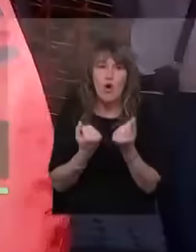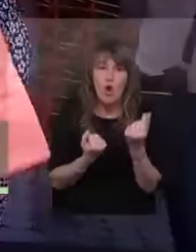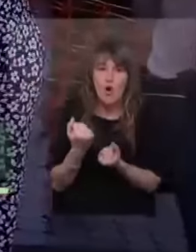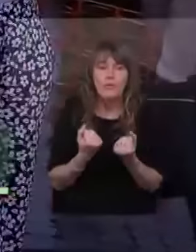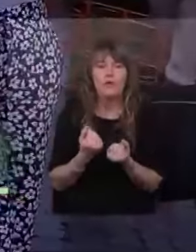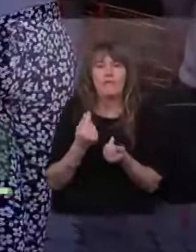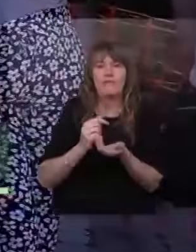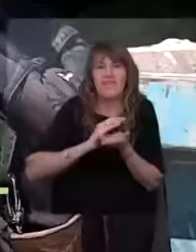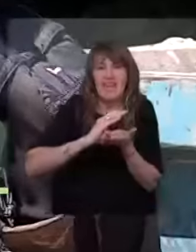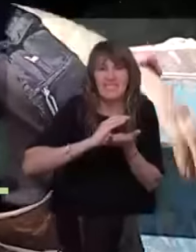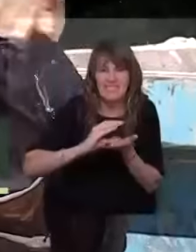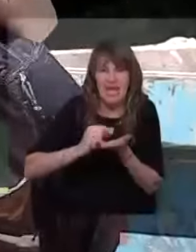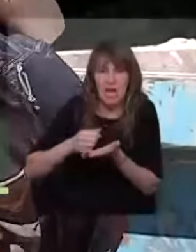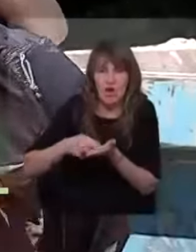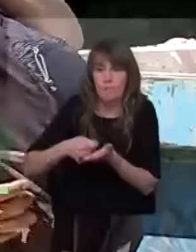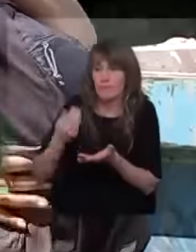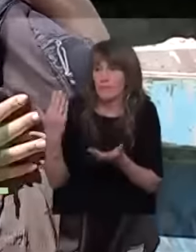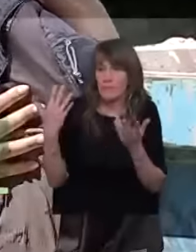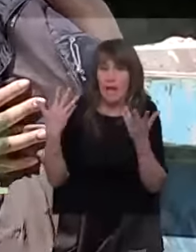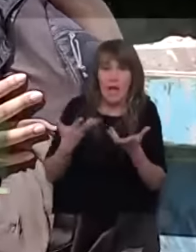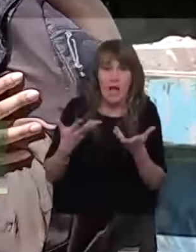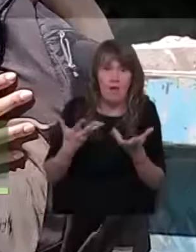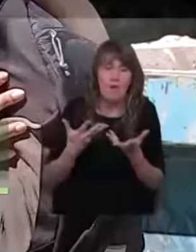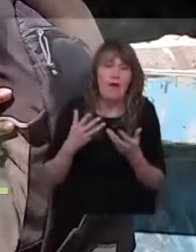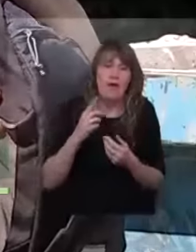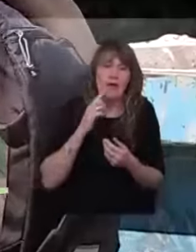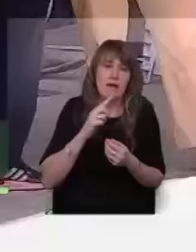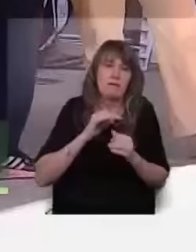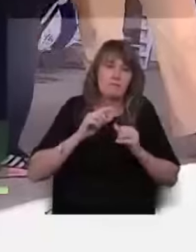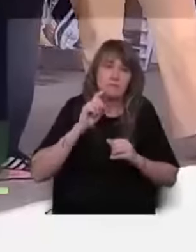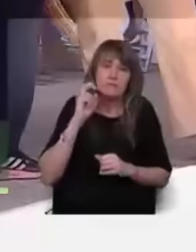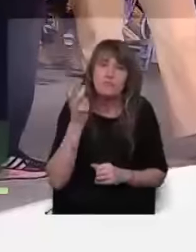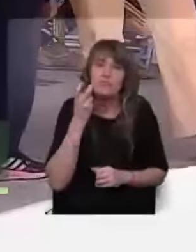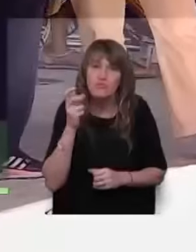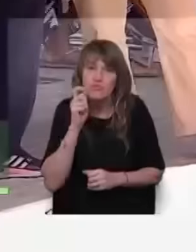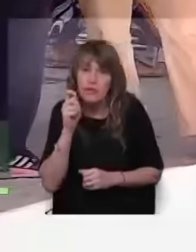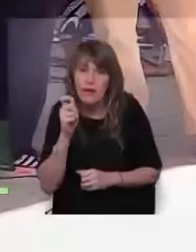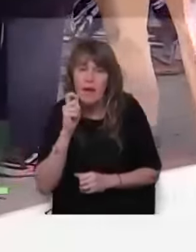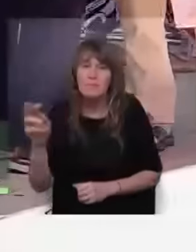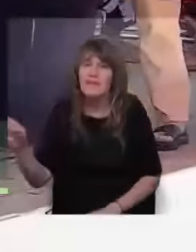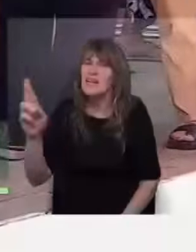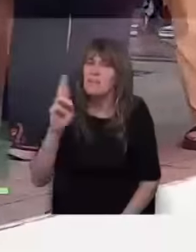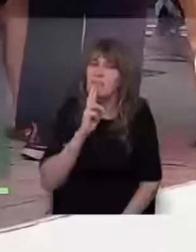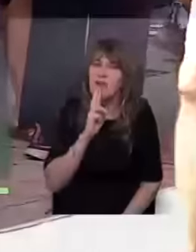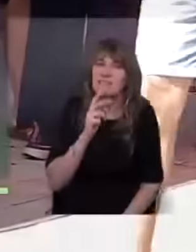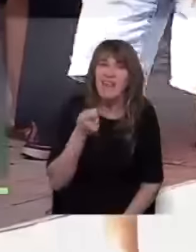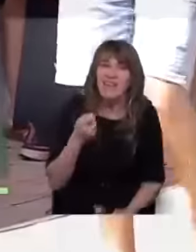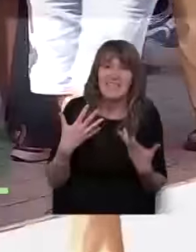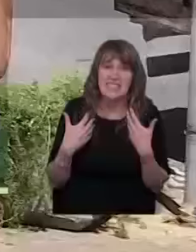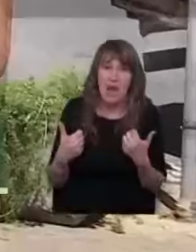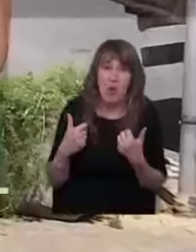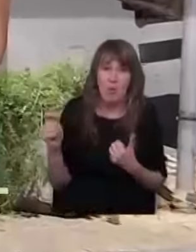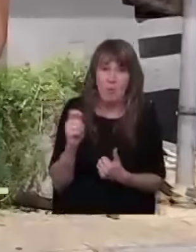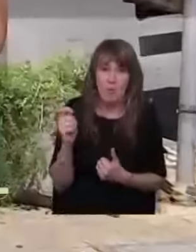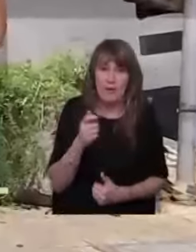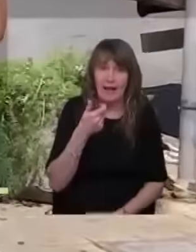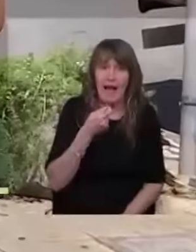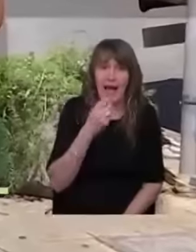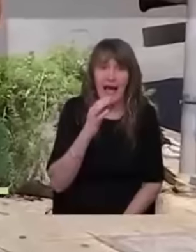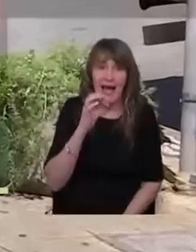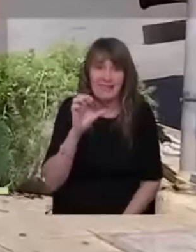pas estas informaciones en las últimas horas Fueron publicadas por búsqueda la respuesta de hace llegó en esta jornada en